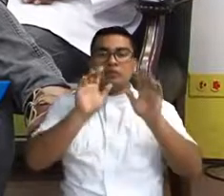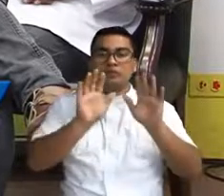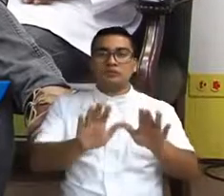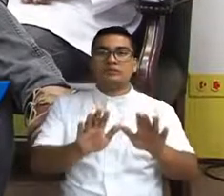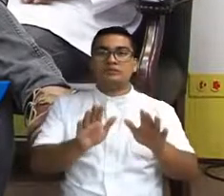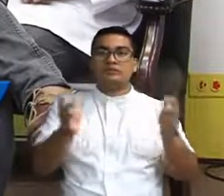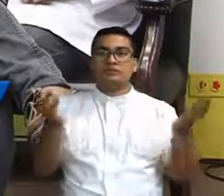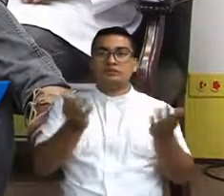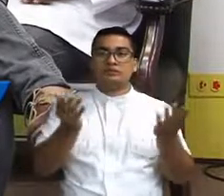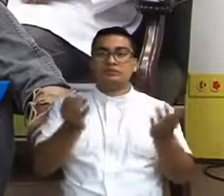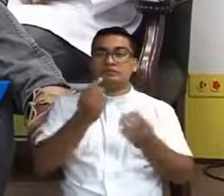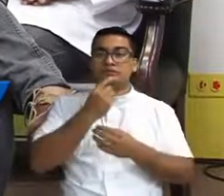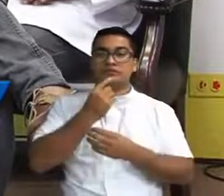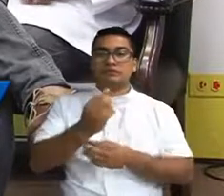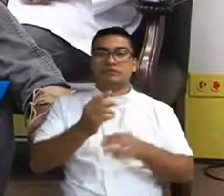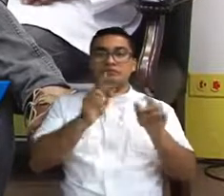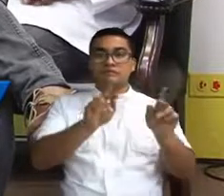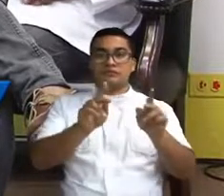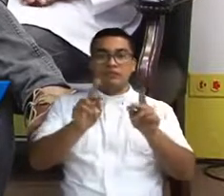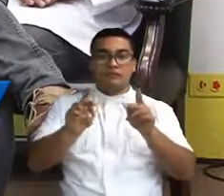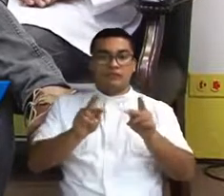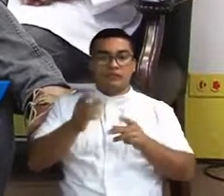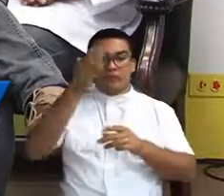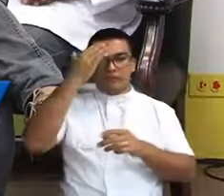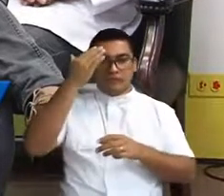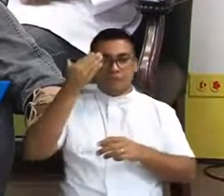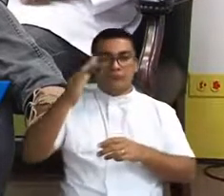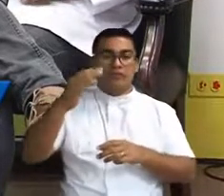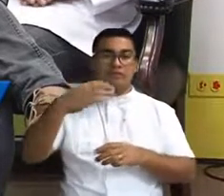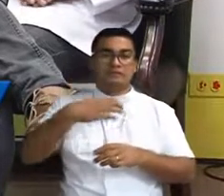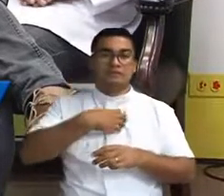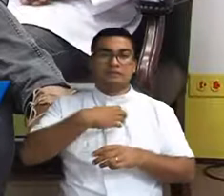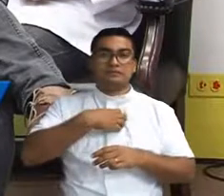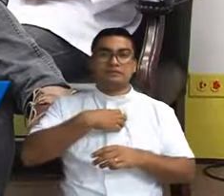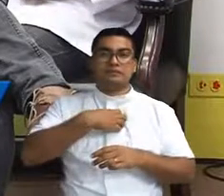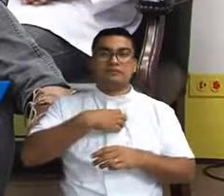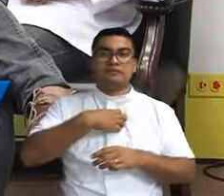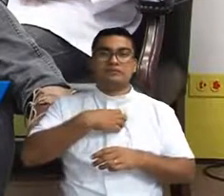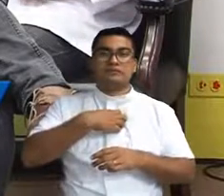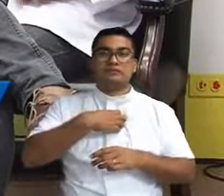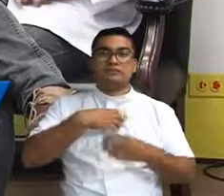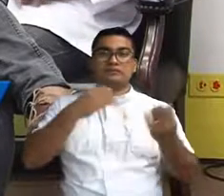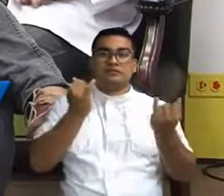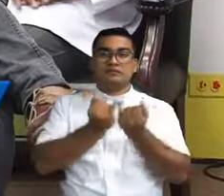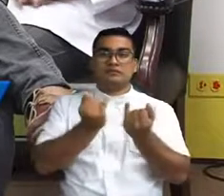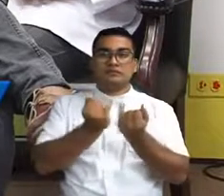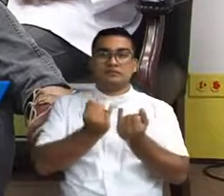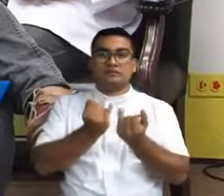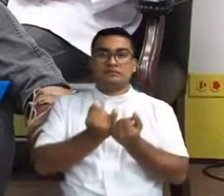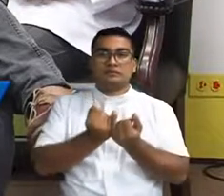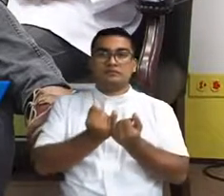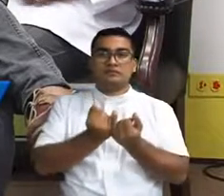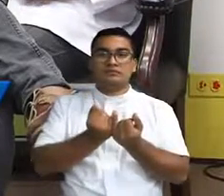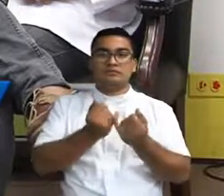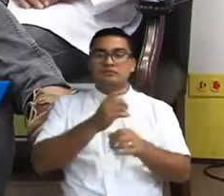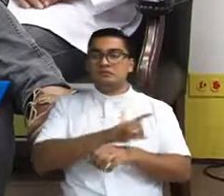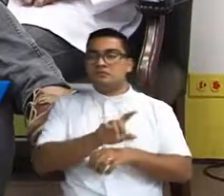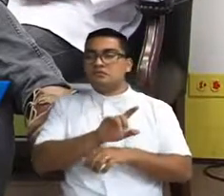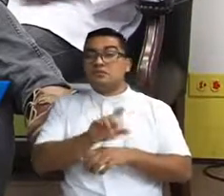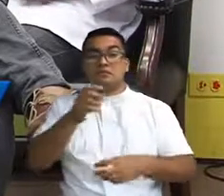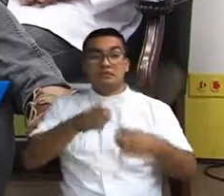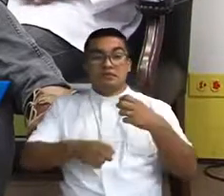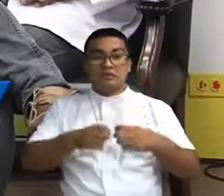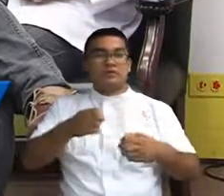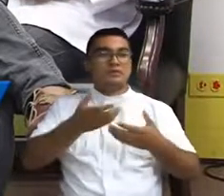mucho. Ahí es donde el paciente se da cuenta realmente de lo que le está sucediendo. Uh-huh. Y nosotros le buscamos la alternativa de solución